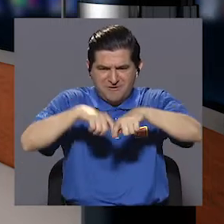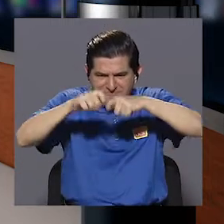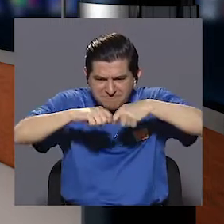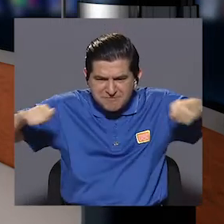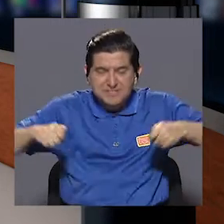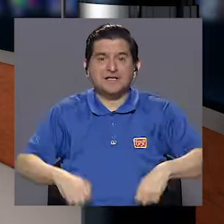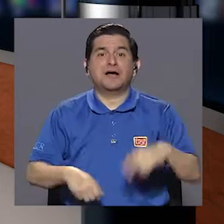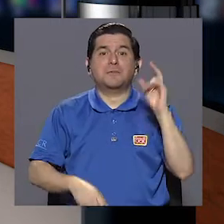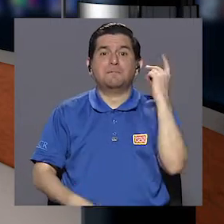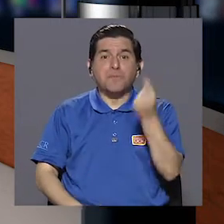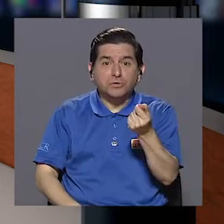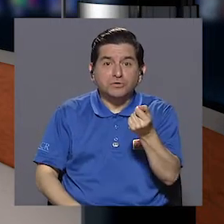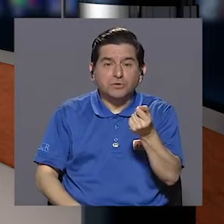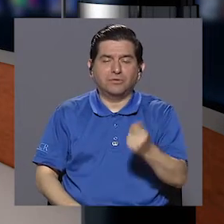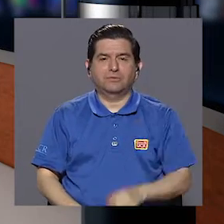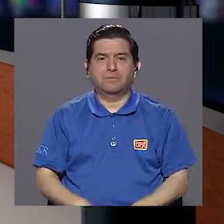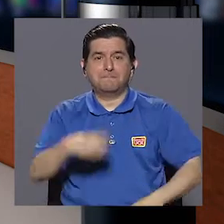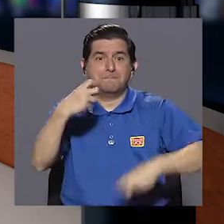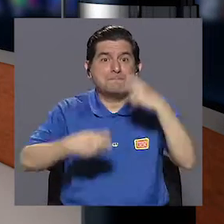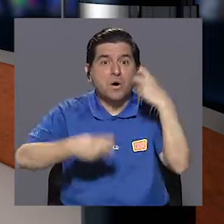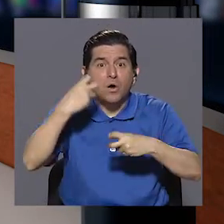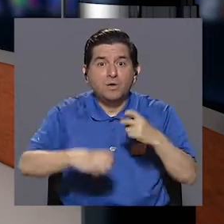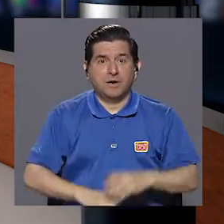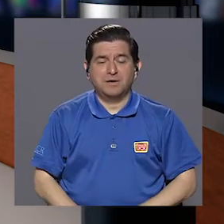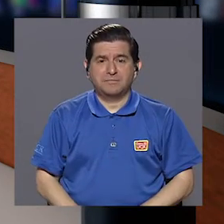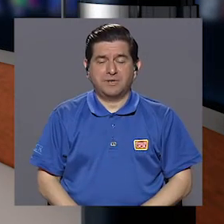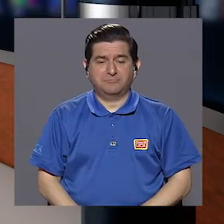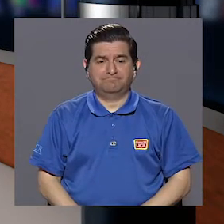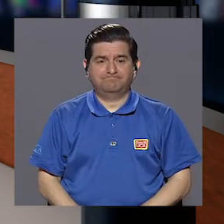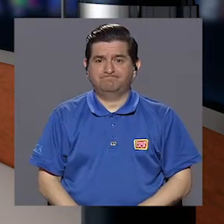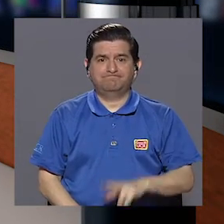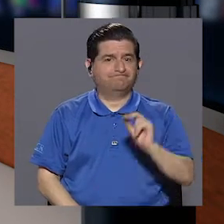camisa de fuerza. El problema es que